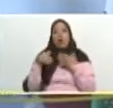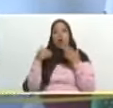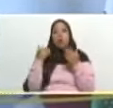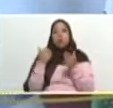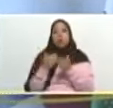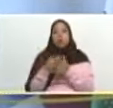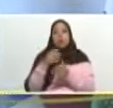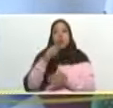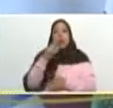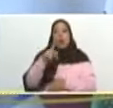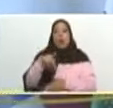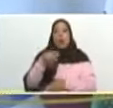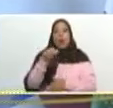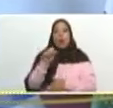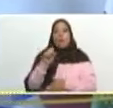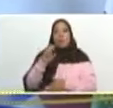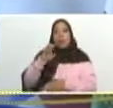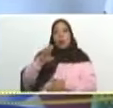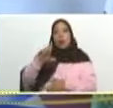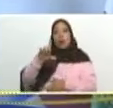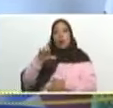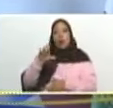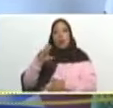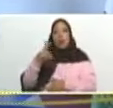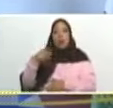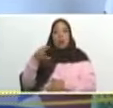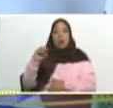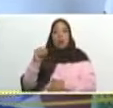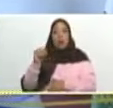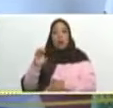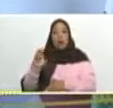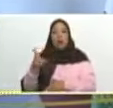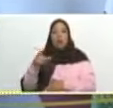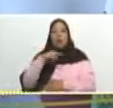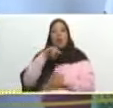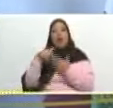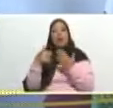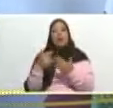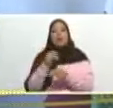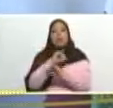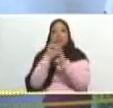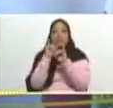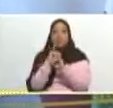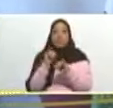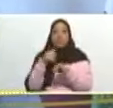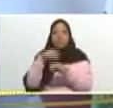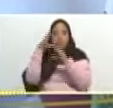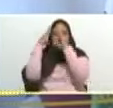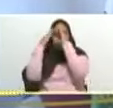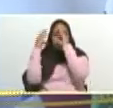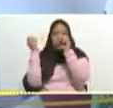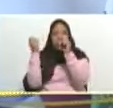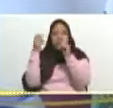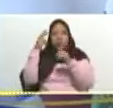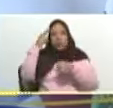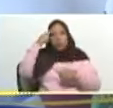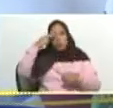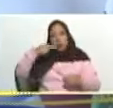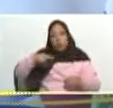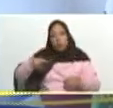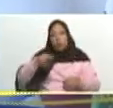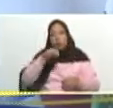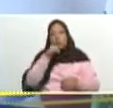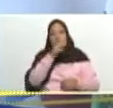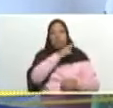los hierros, con toda la fuerza. Felices estamos, aquí está nuestro embajador, comandante Francisco Javier